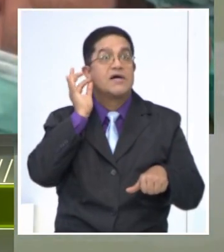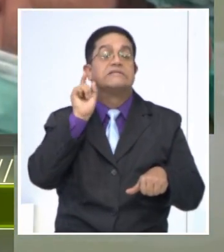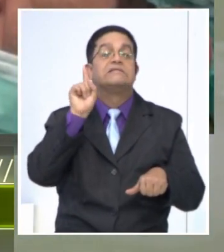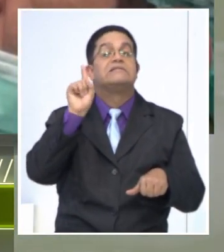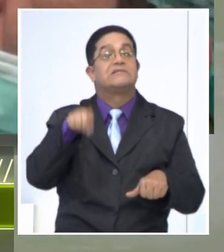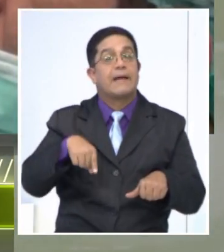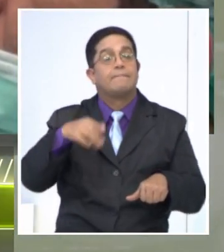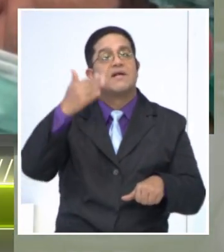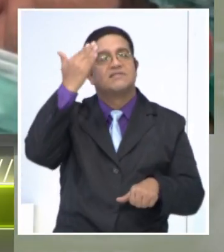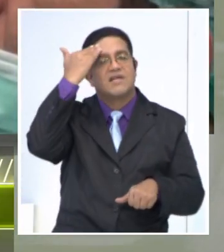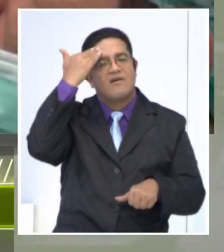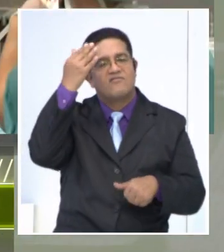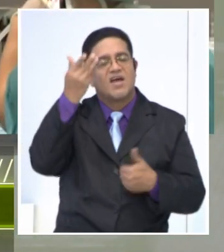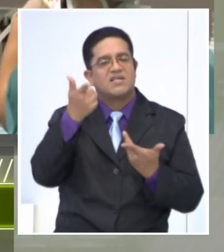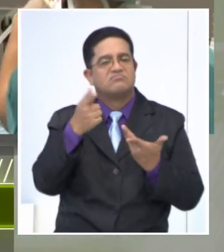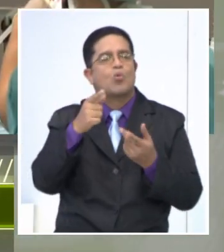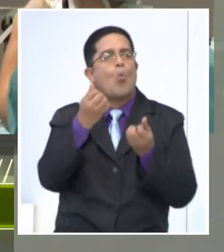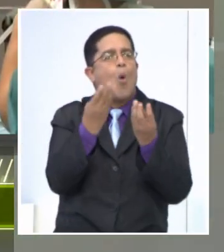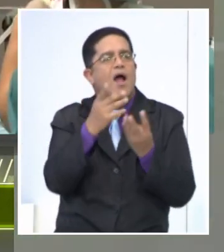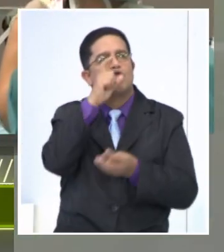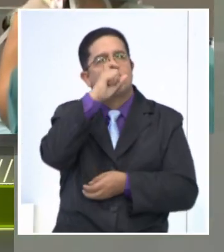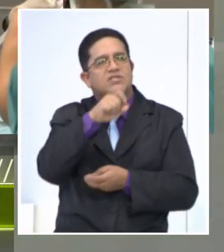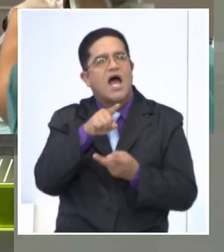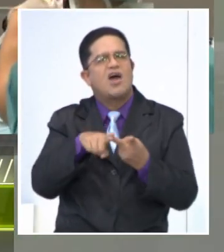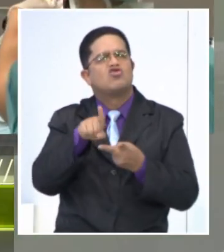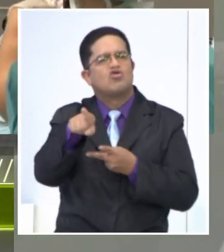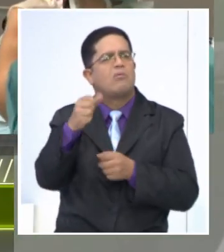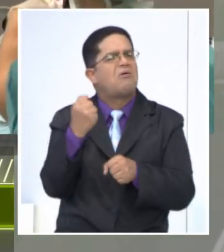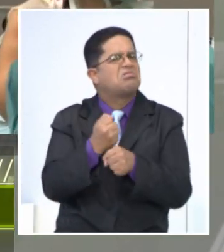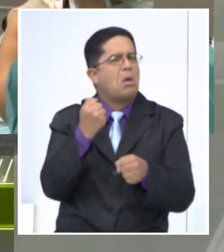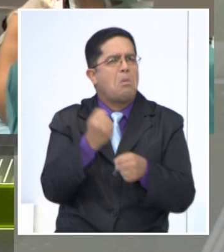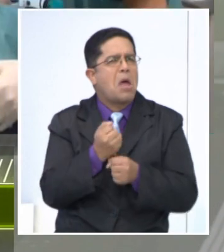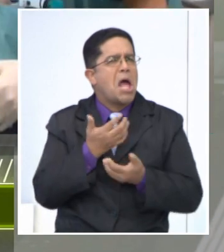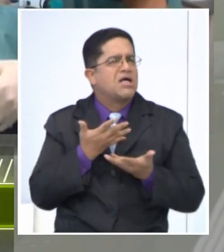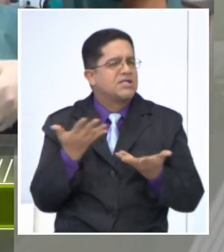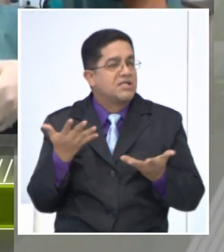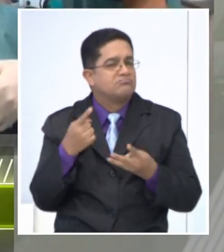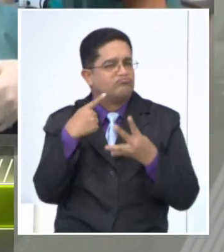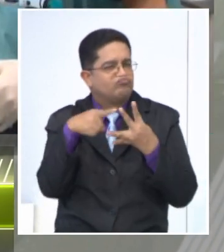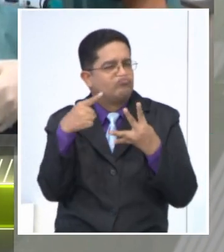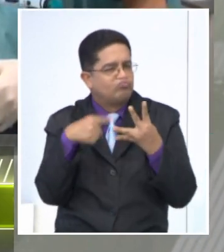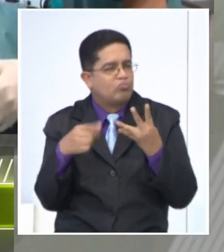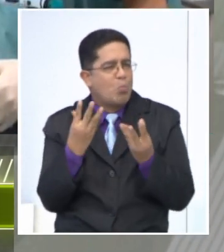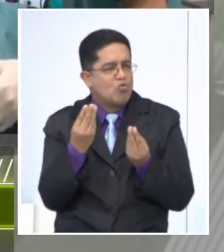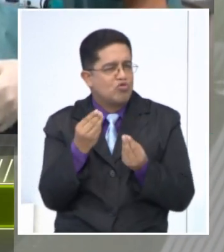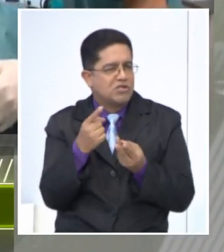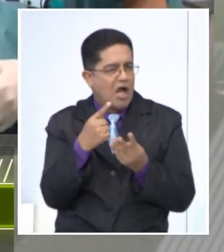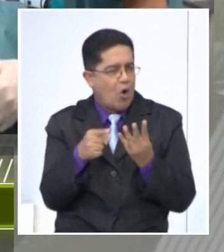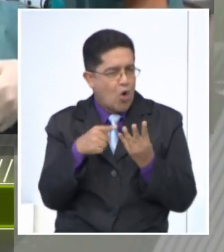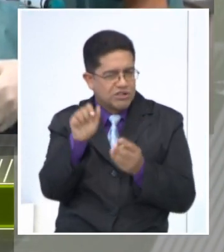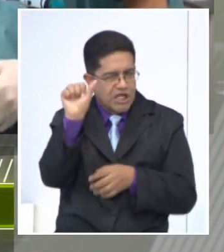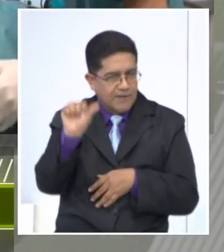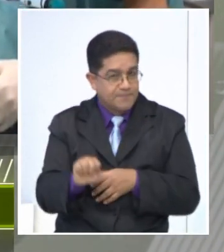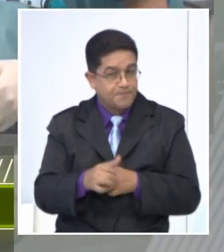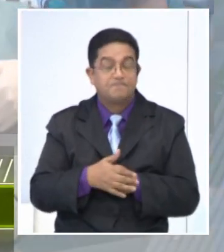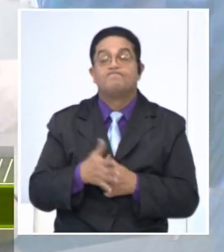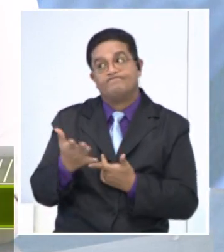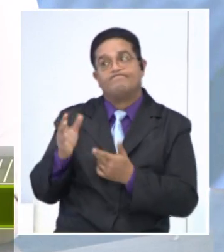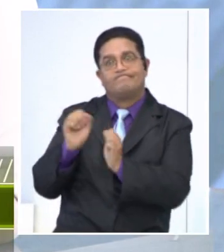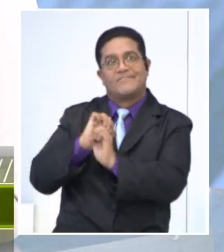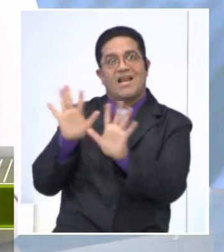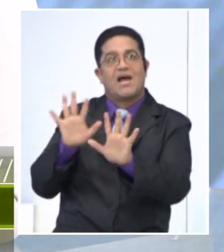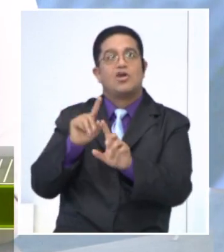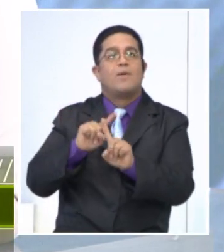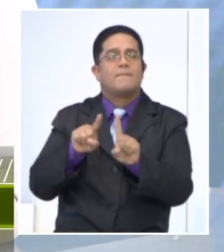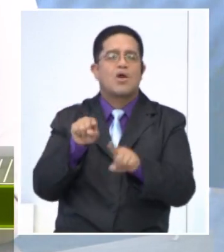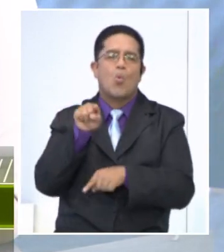su etnia, su edad, su trabajo, etcétera. O sea, hay muchísimas cosas que tomar en cuenta. Claro, hay que tomar en cuenta muchos factores, pero ¿cómo hacen